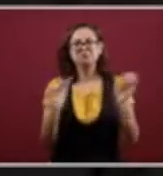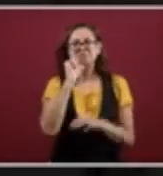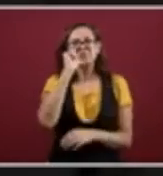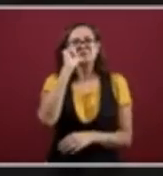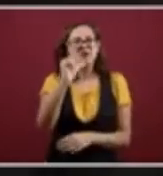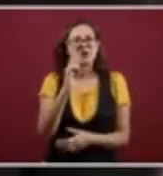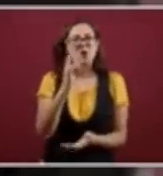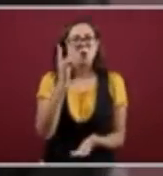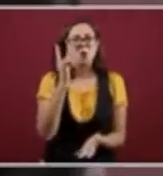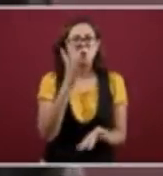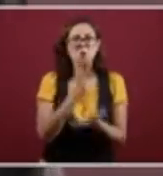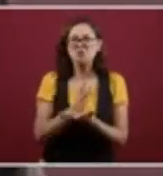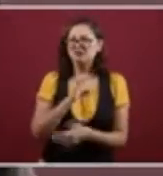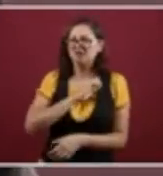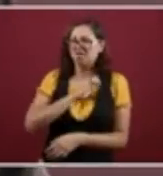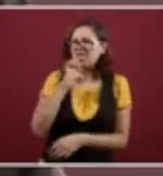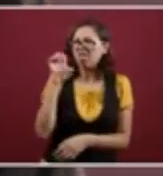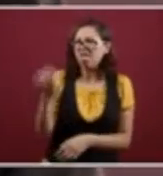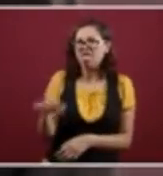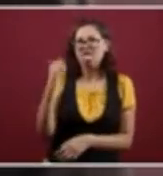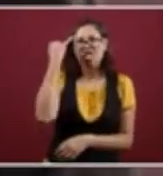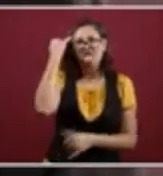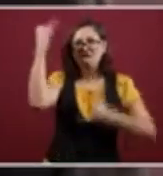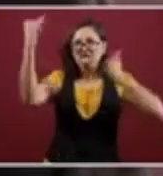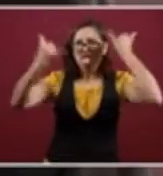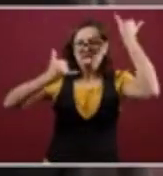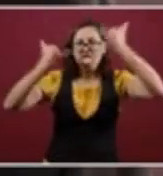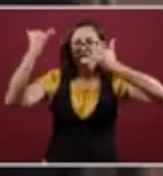carga ideológica,